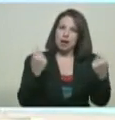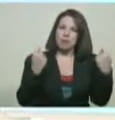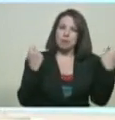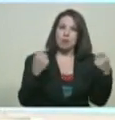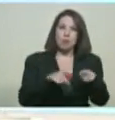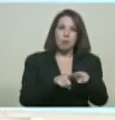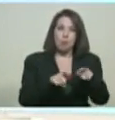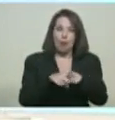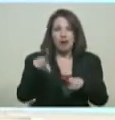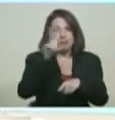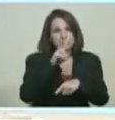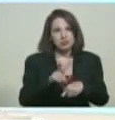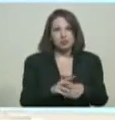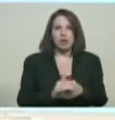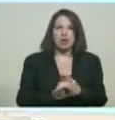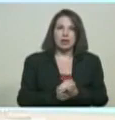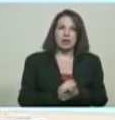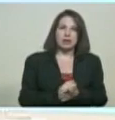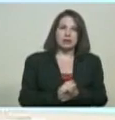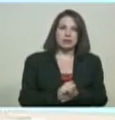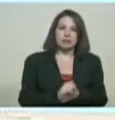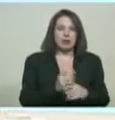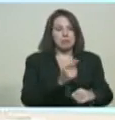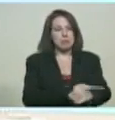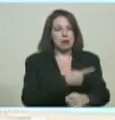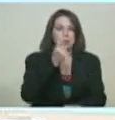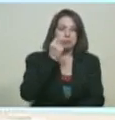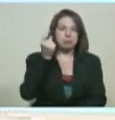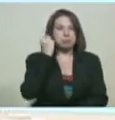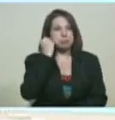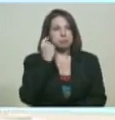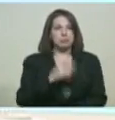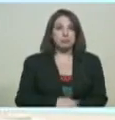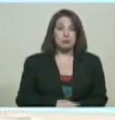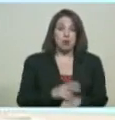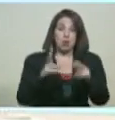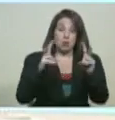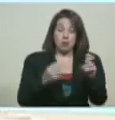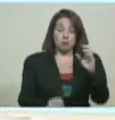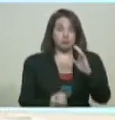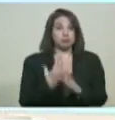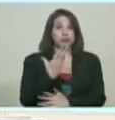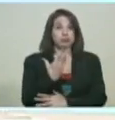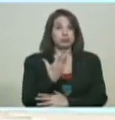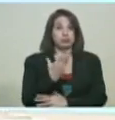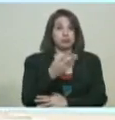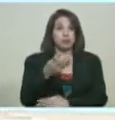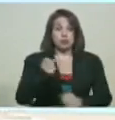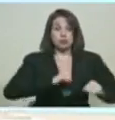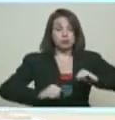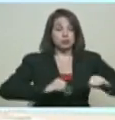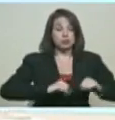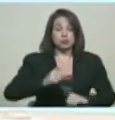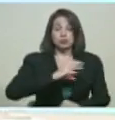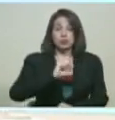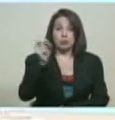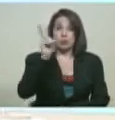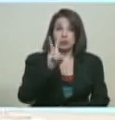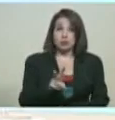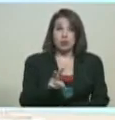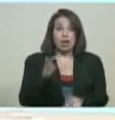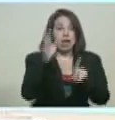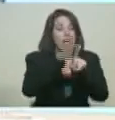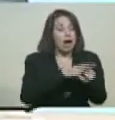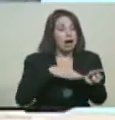venezuela hermanitos y hermanita ha surgido un nuevo hermanito en la familia el movimiento somos en el suelo bueno de mole